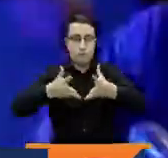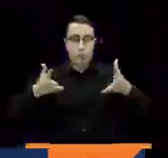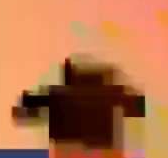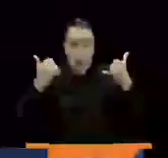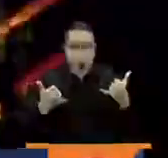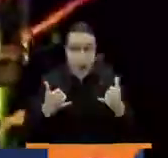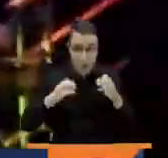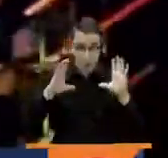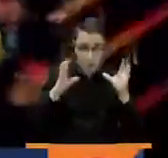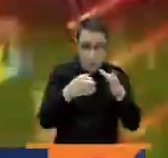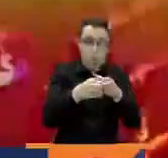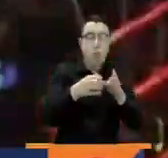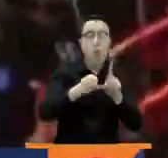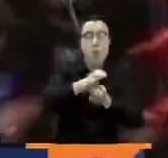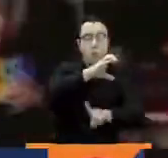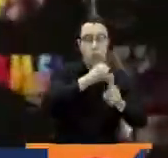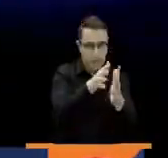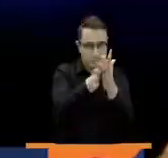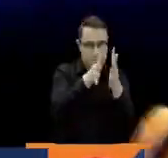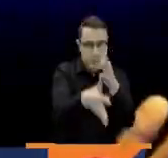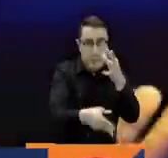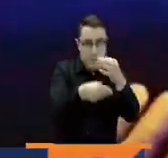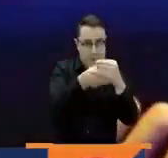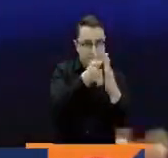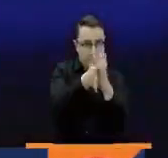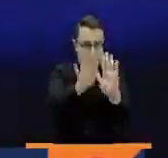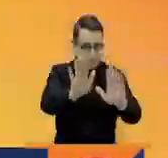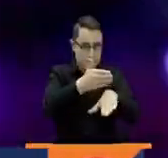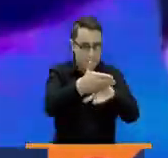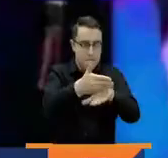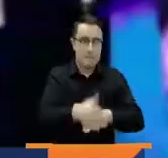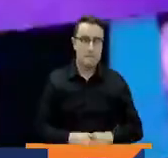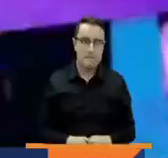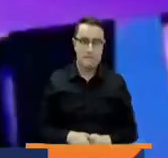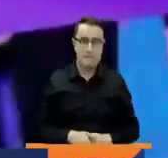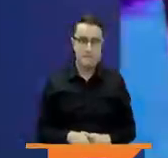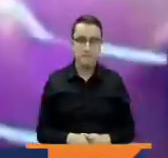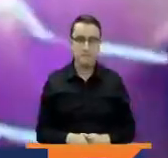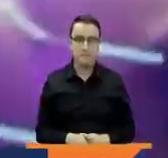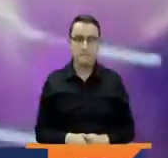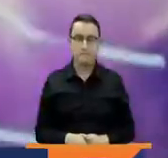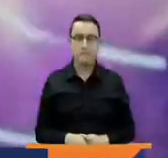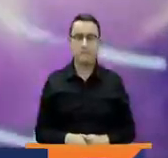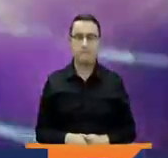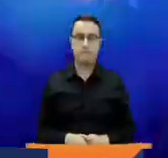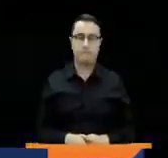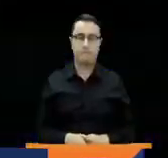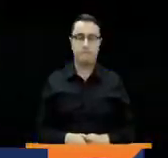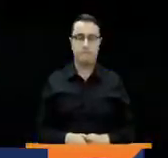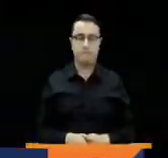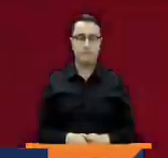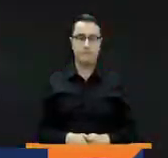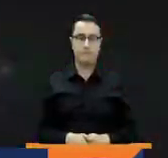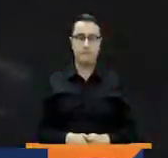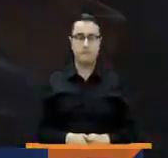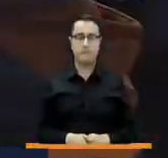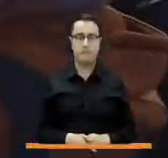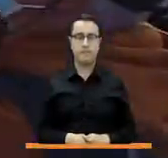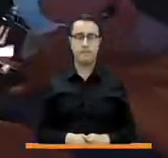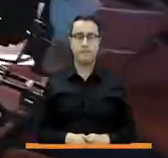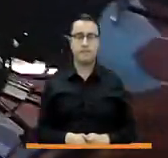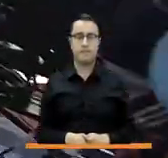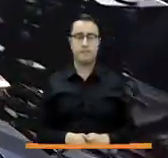les contamos más acerca de ese evento. No es solamente un instrumento lúdico, es un instrumento de cohesión, de conexión. La clave está